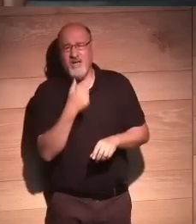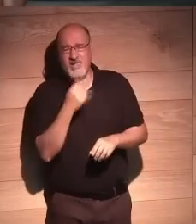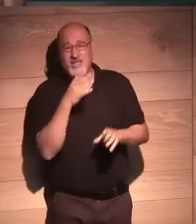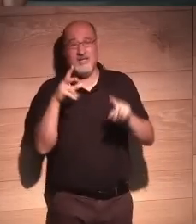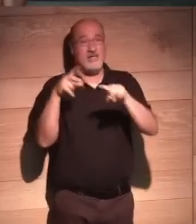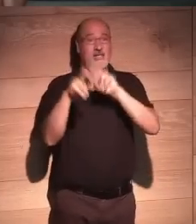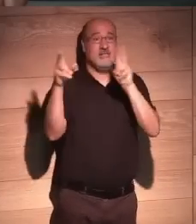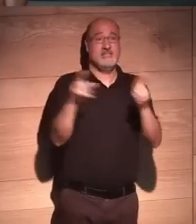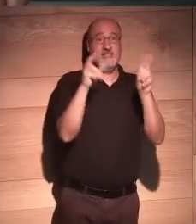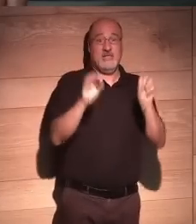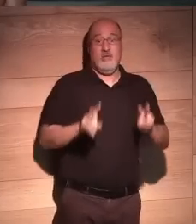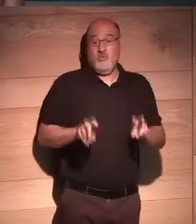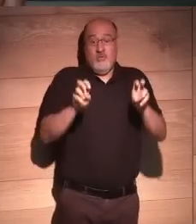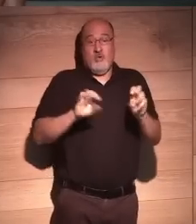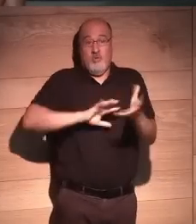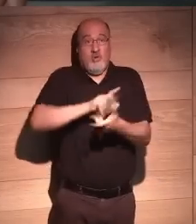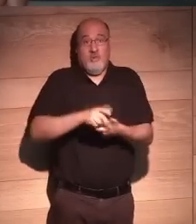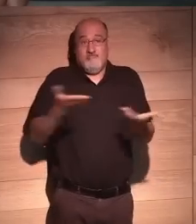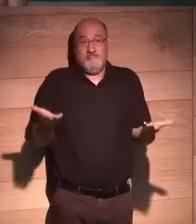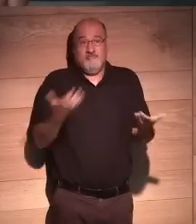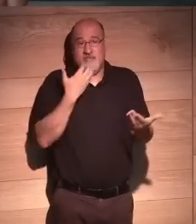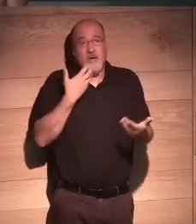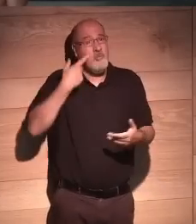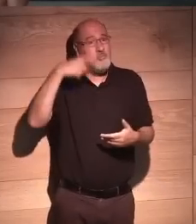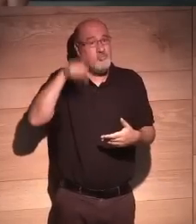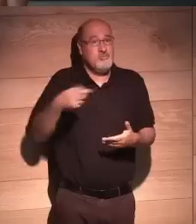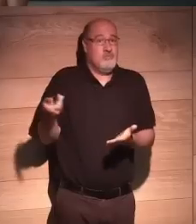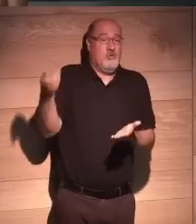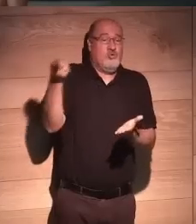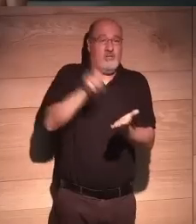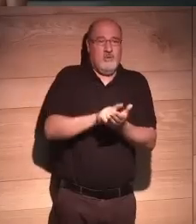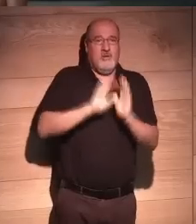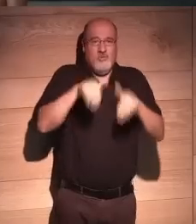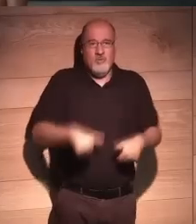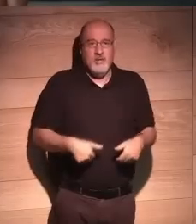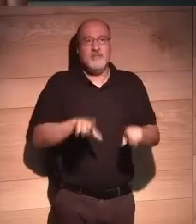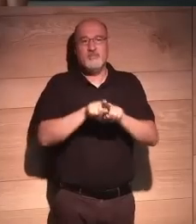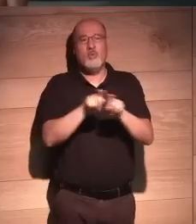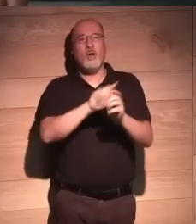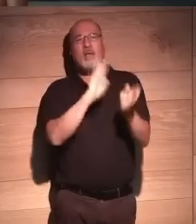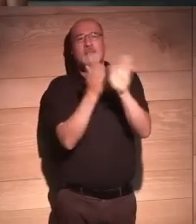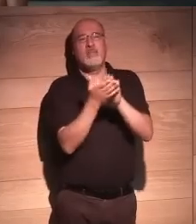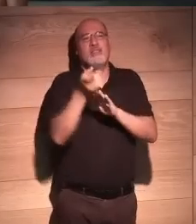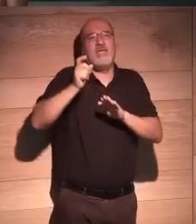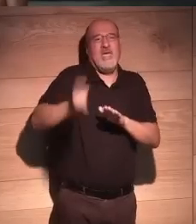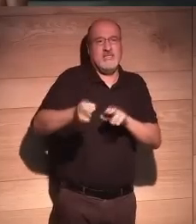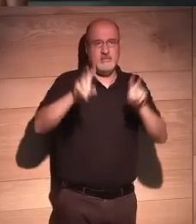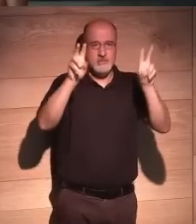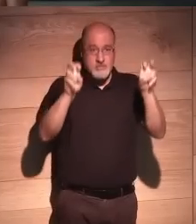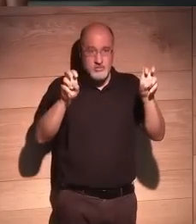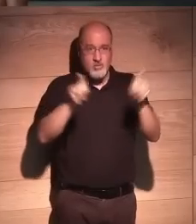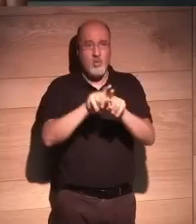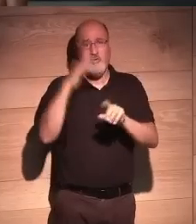que tira de algo que ya es noticia de por sí solo, como recuperar, yo qué sé, cuando se recuperó Expediente X o cuando se han recuperado tantas ficciones,